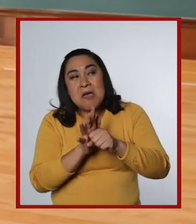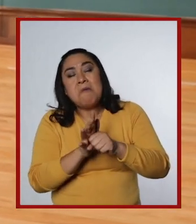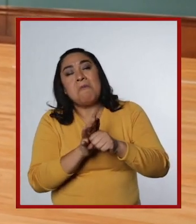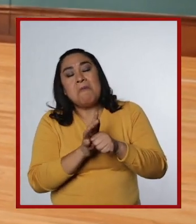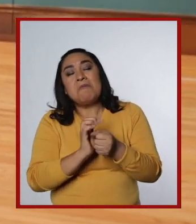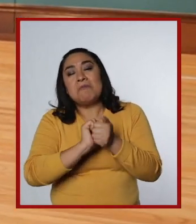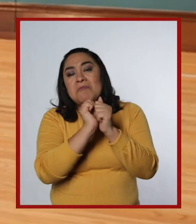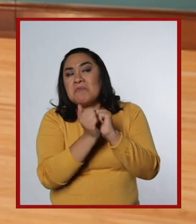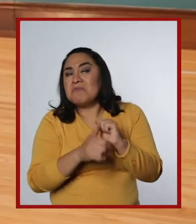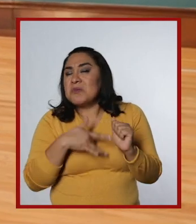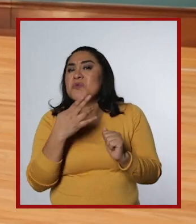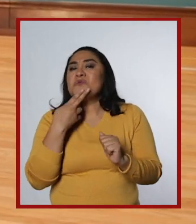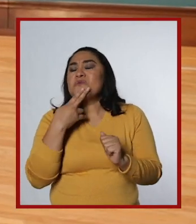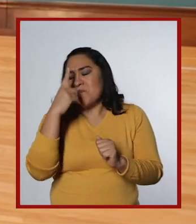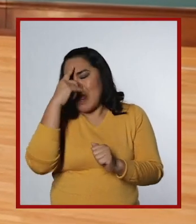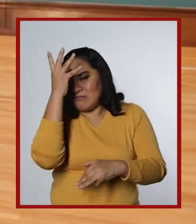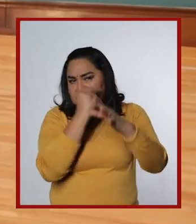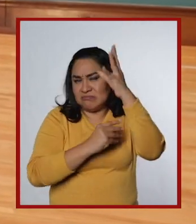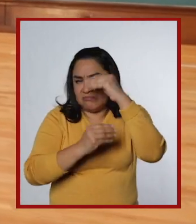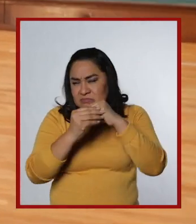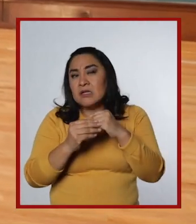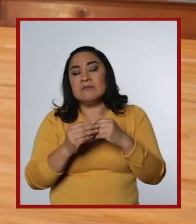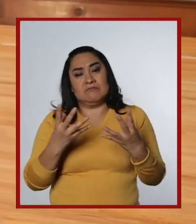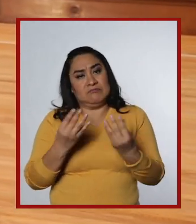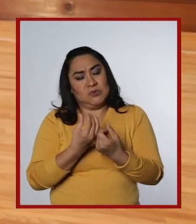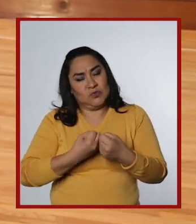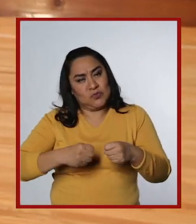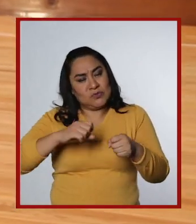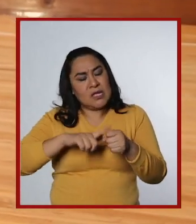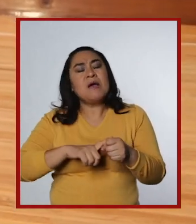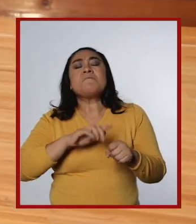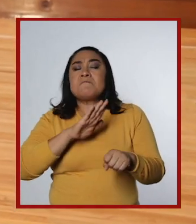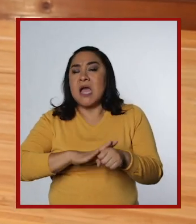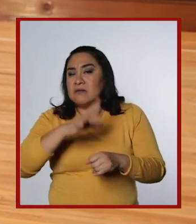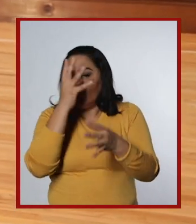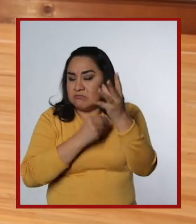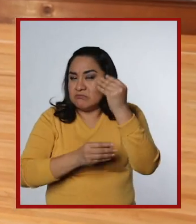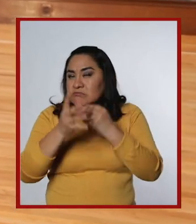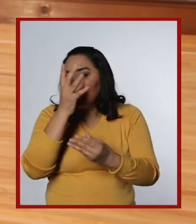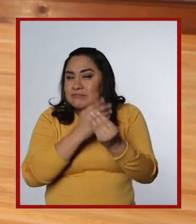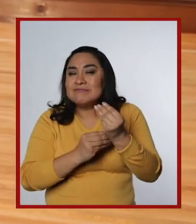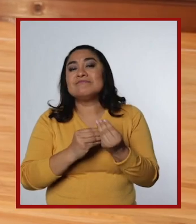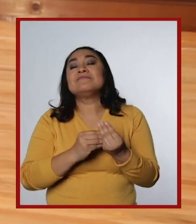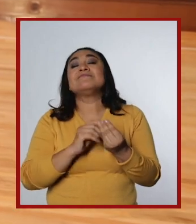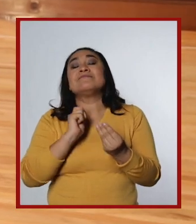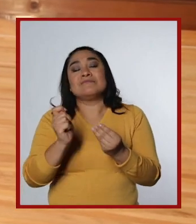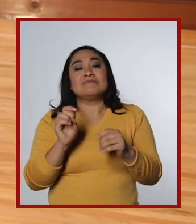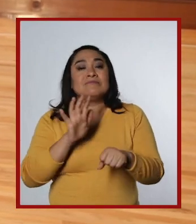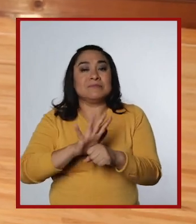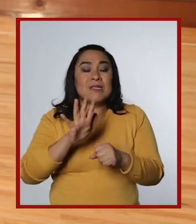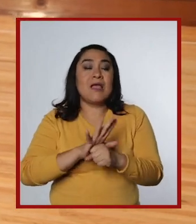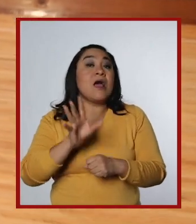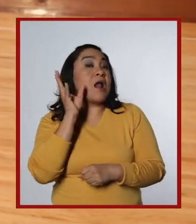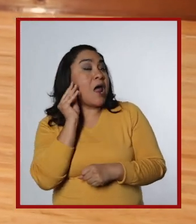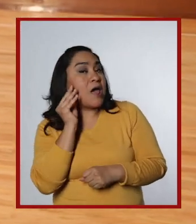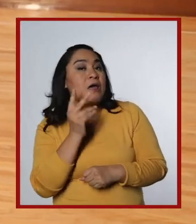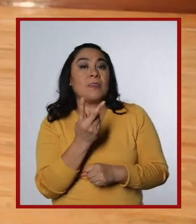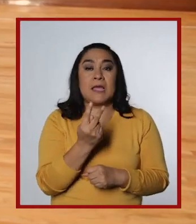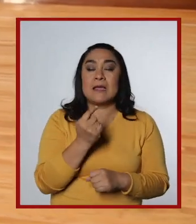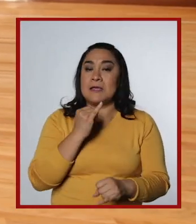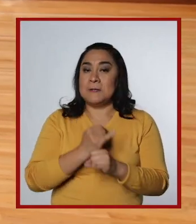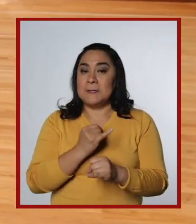enriquecedora. Importante lo que estamos haciendo como sociedad para continuar con la educación y formación de nuestro país a través de la radio,